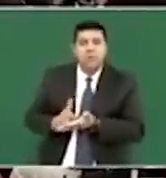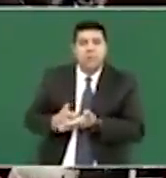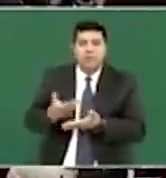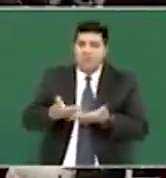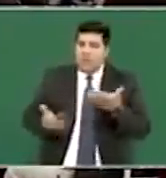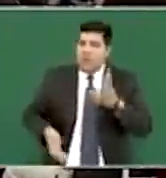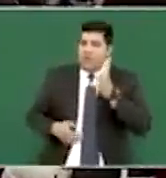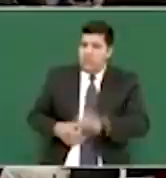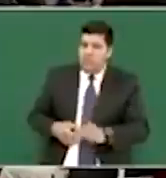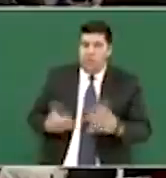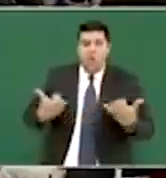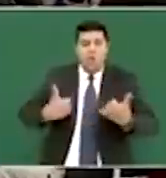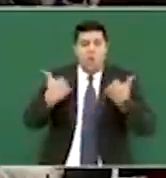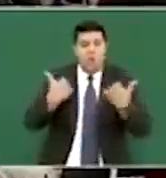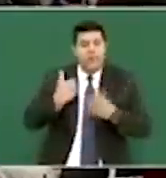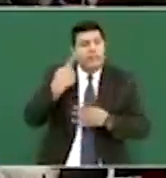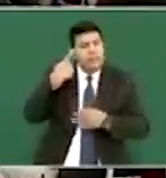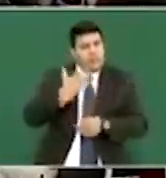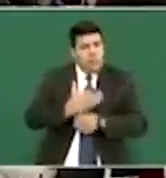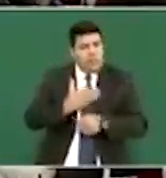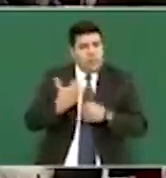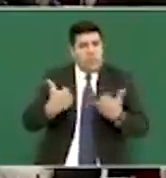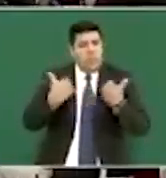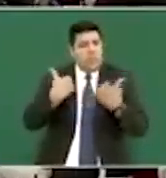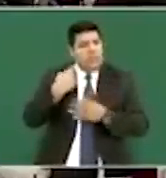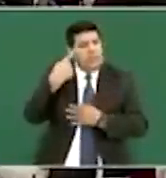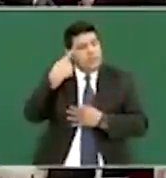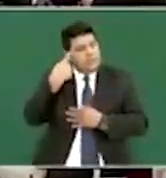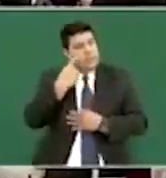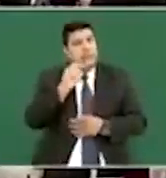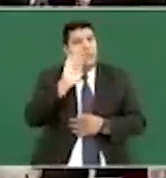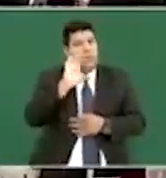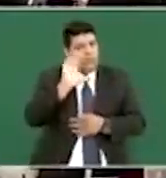ahora los jóvenes tienen becas,